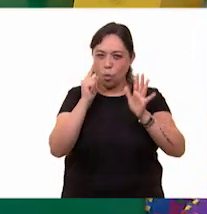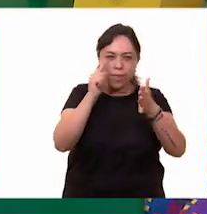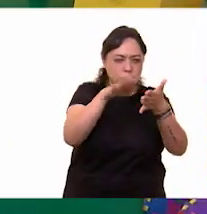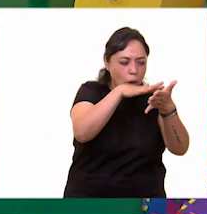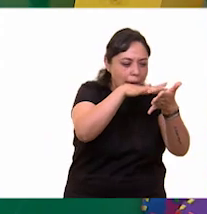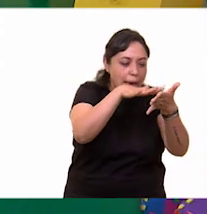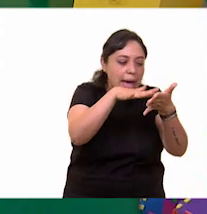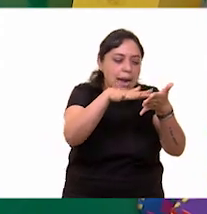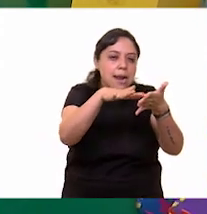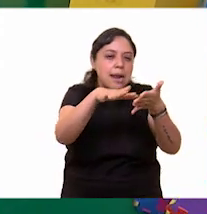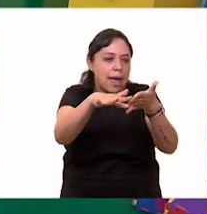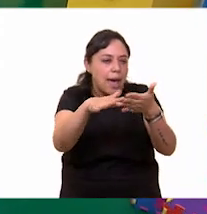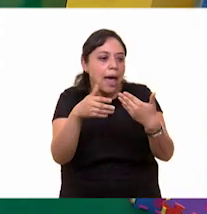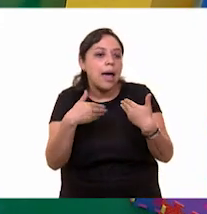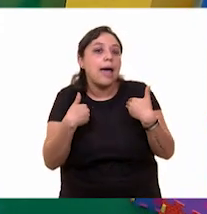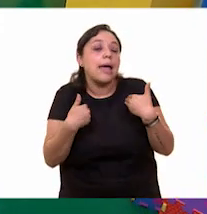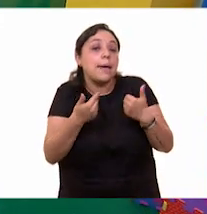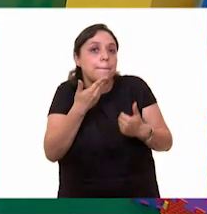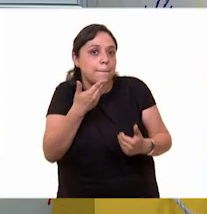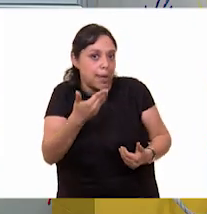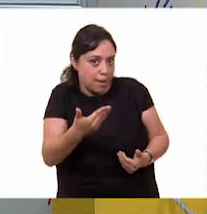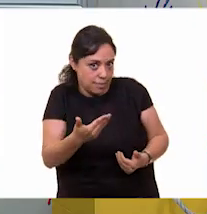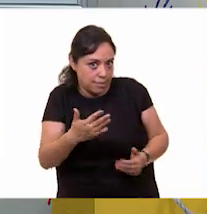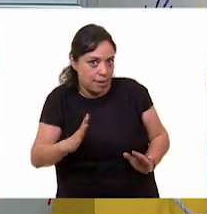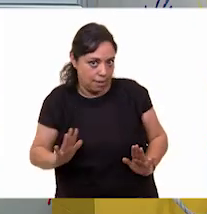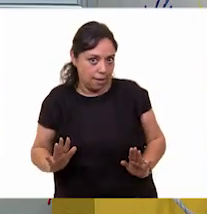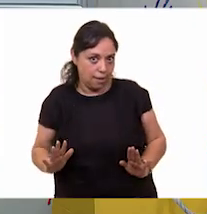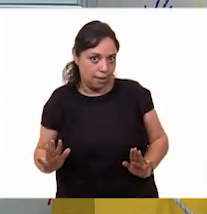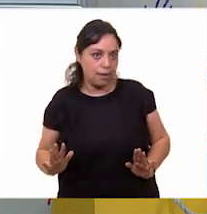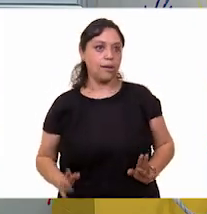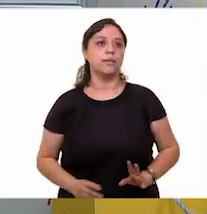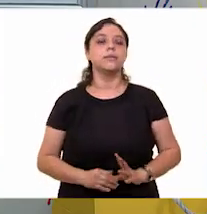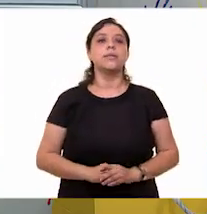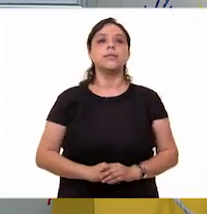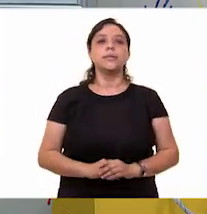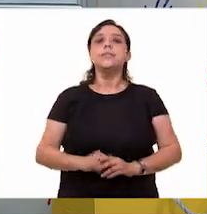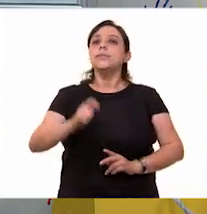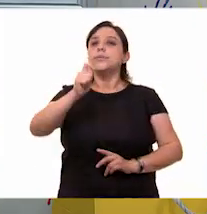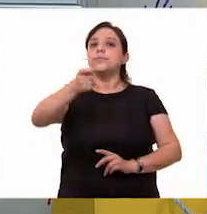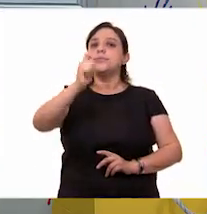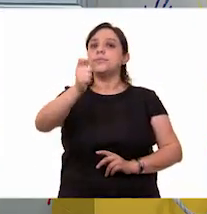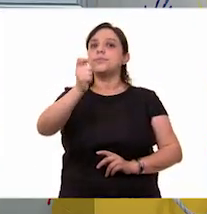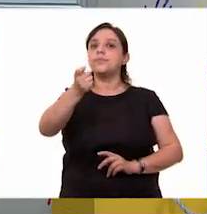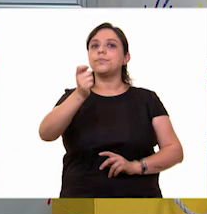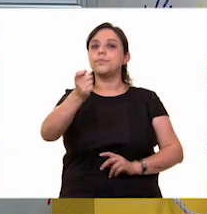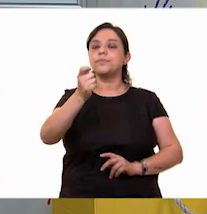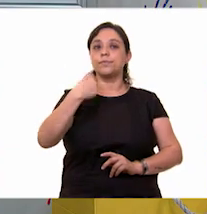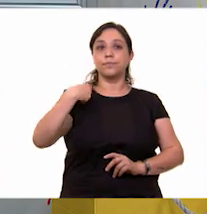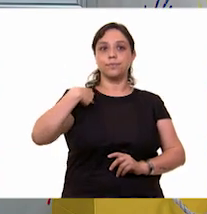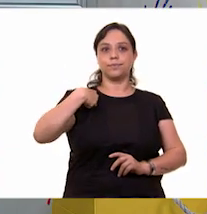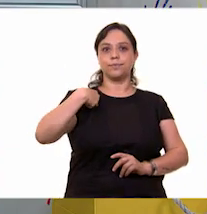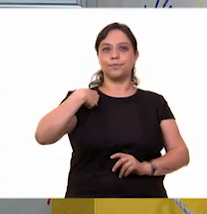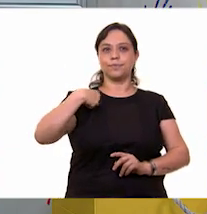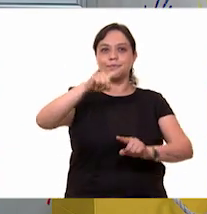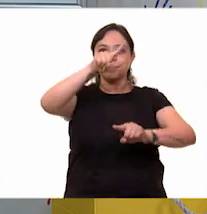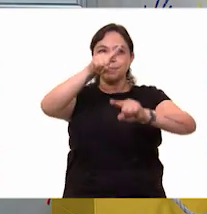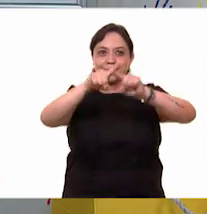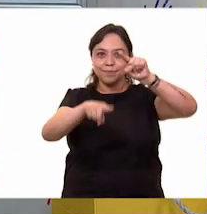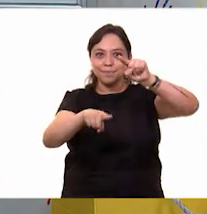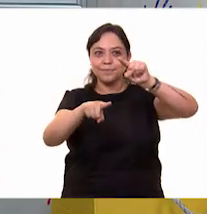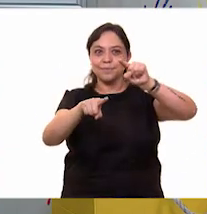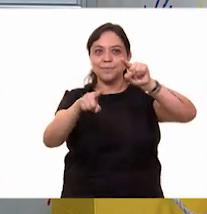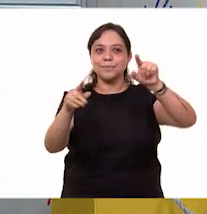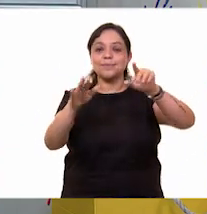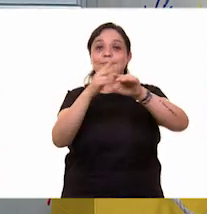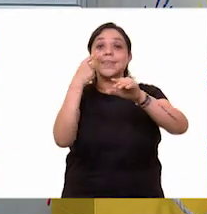las indicaciones. Claro. Entonces, ¿qué es lo que tendría que ir? Si nosotros quitáramos esta parte, aquí adentro de